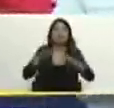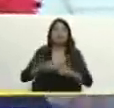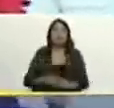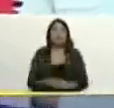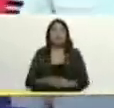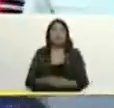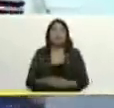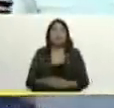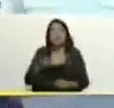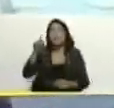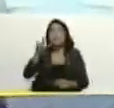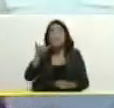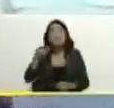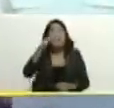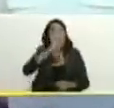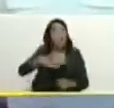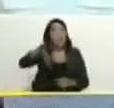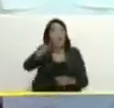Comenzaba el pueblo